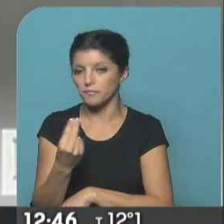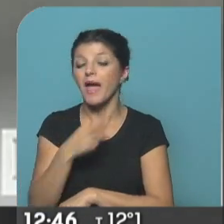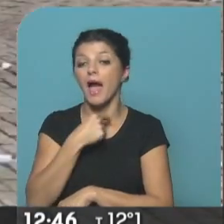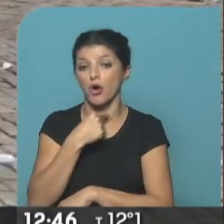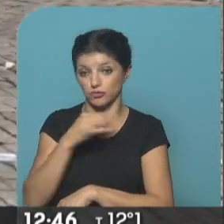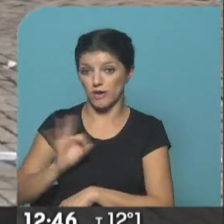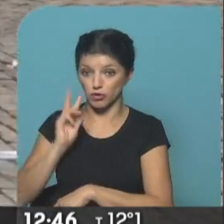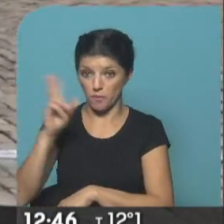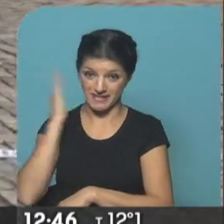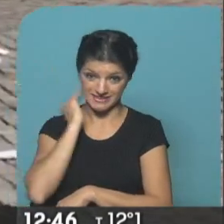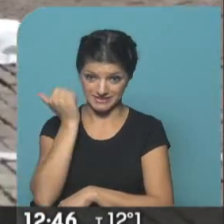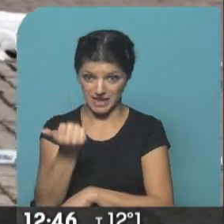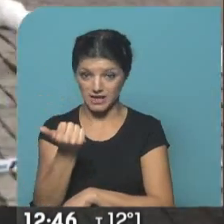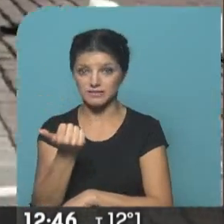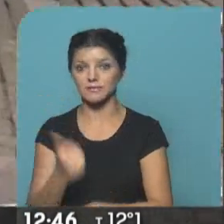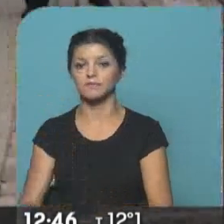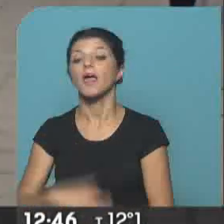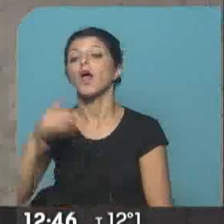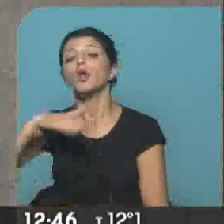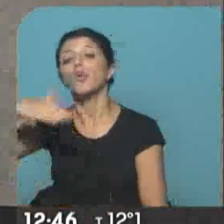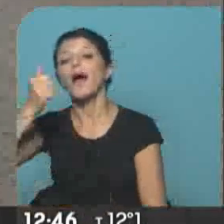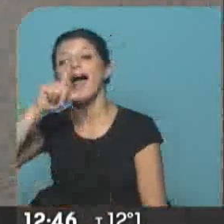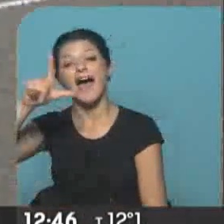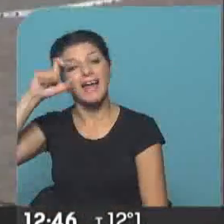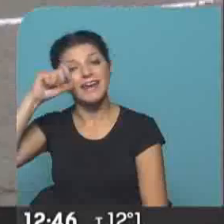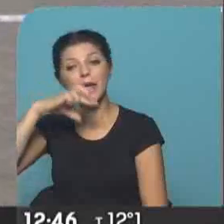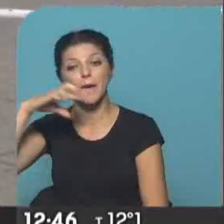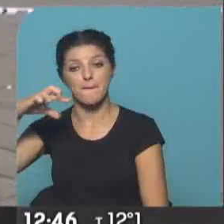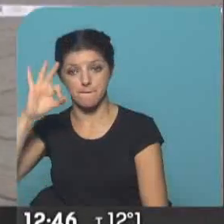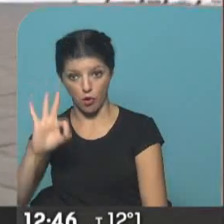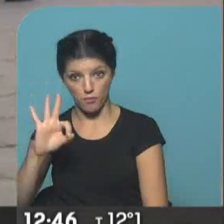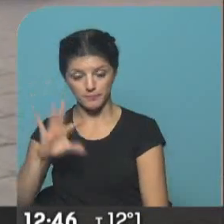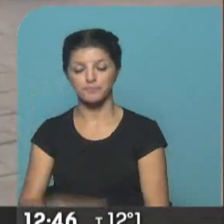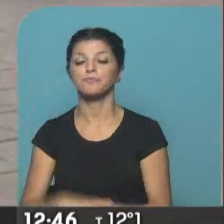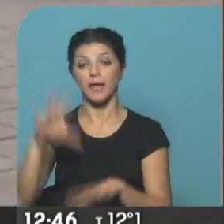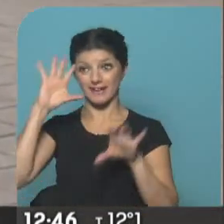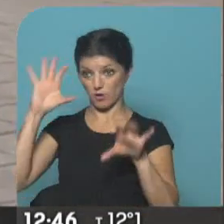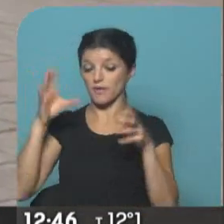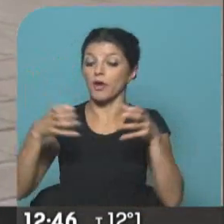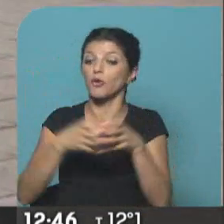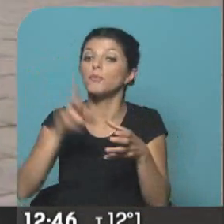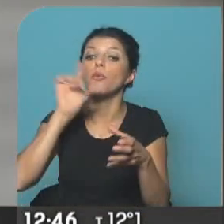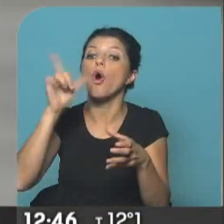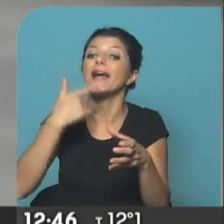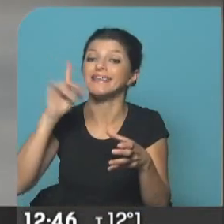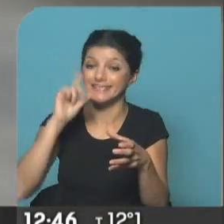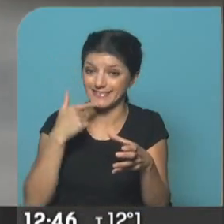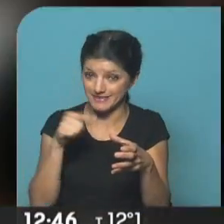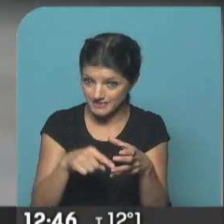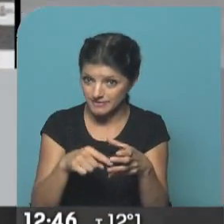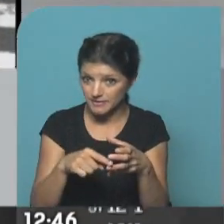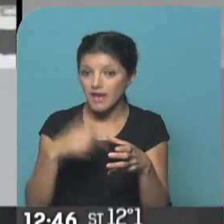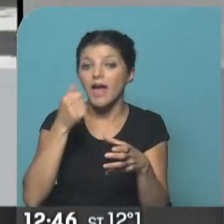de 2016, esto fue en Alepo. Justamente. Recordemos que el Estado Islámico, ISIS o Daesh, tenía por un lado a